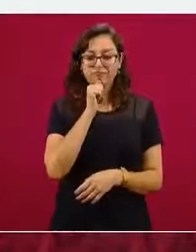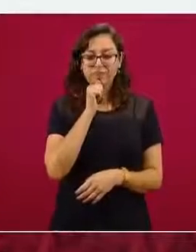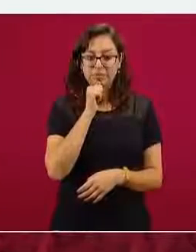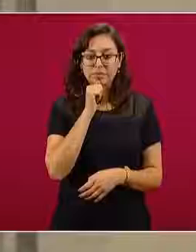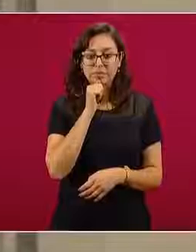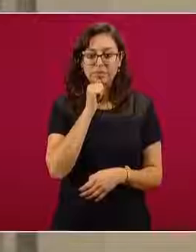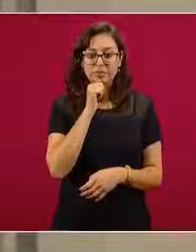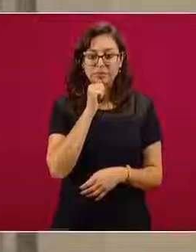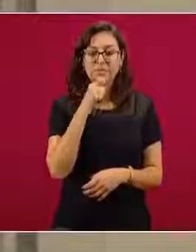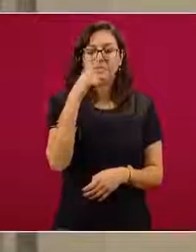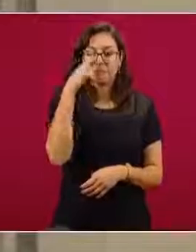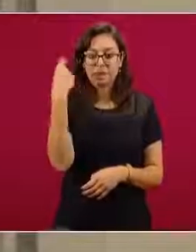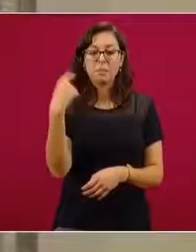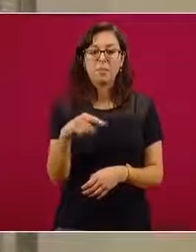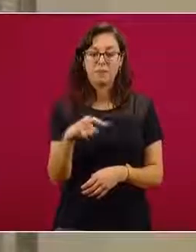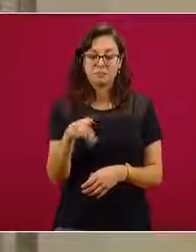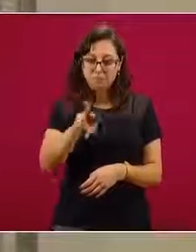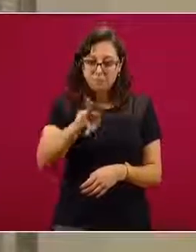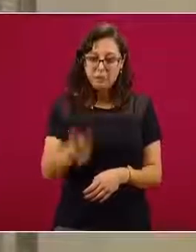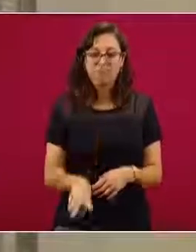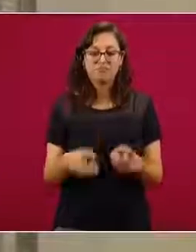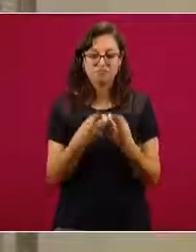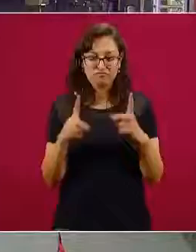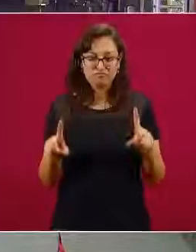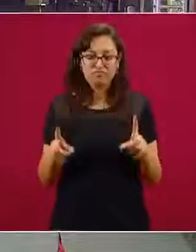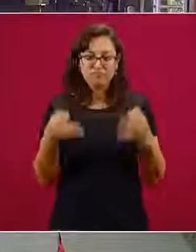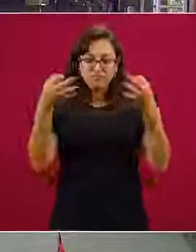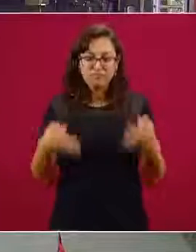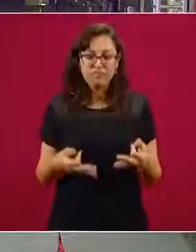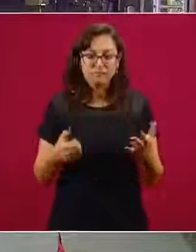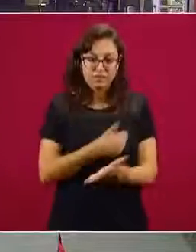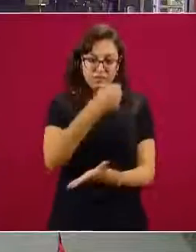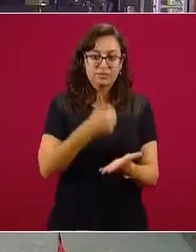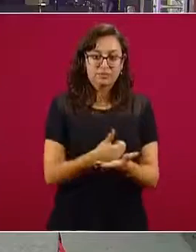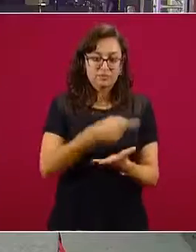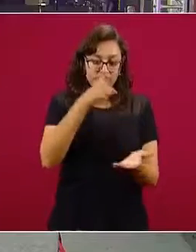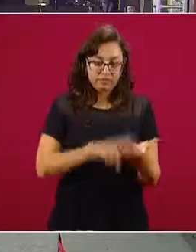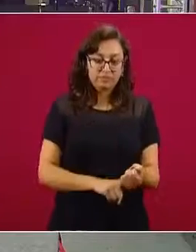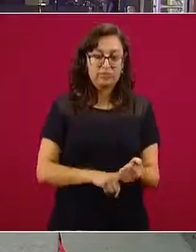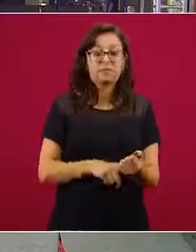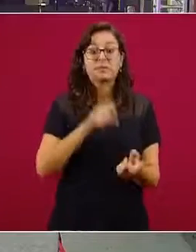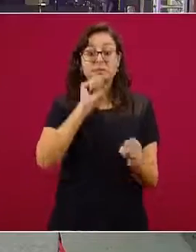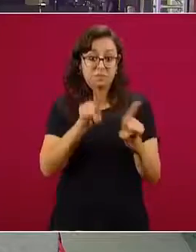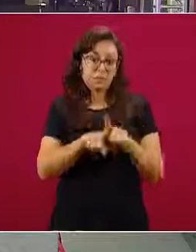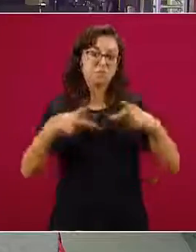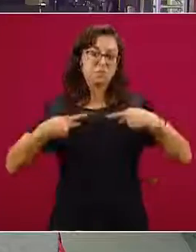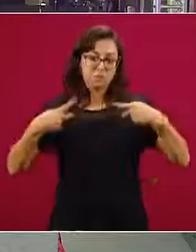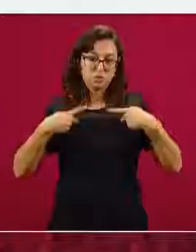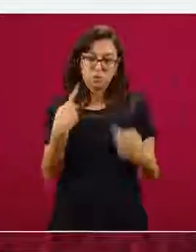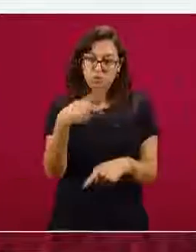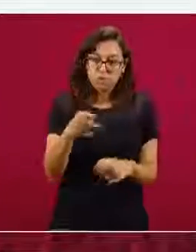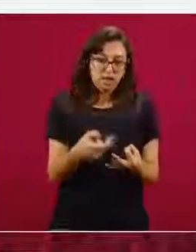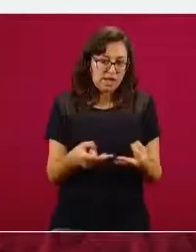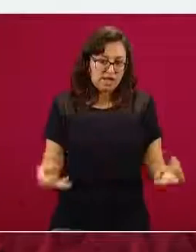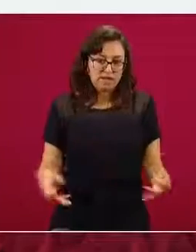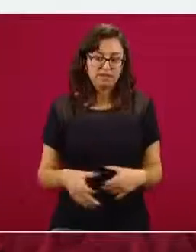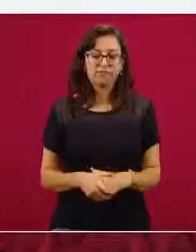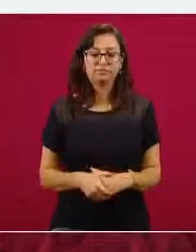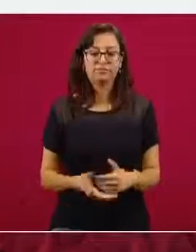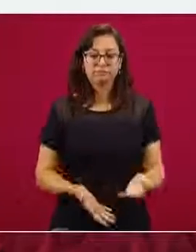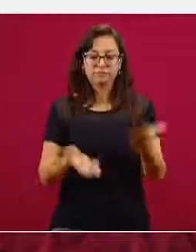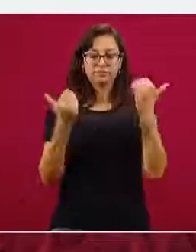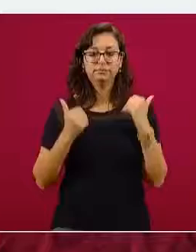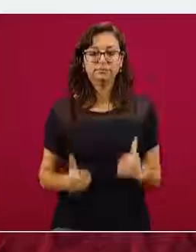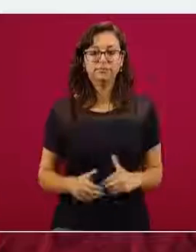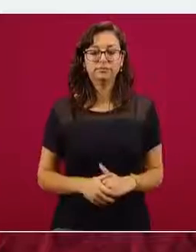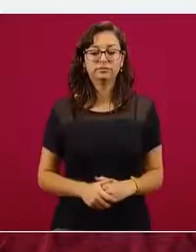ejidos, para que tengamos un desarrollo adecuado en la ciudad y también para ellos, porque al final es su suelo. La siguiente, por